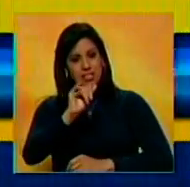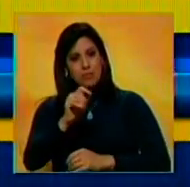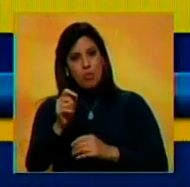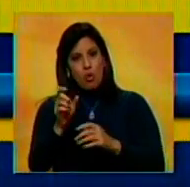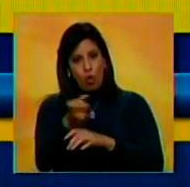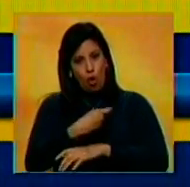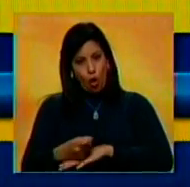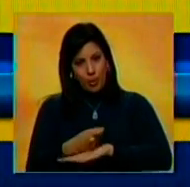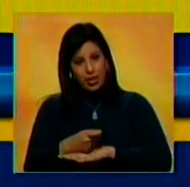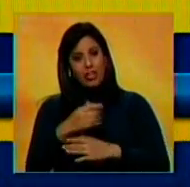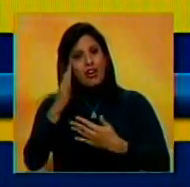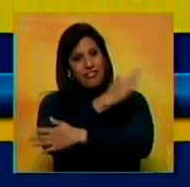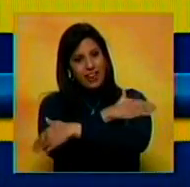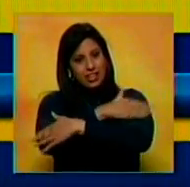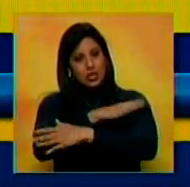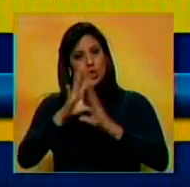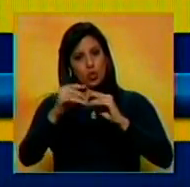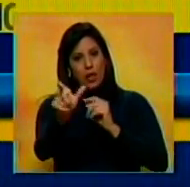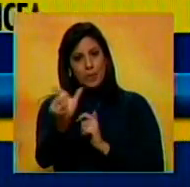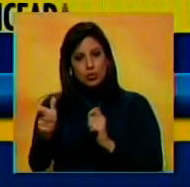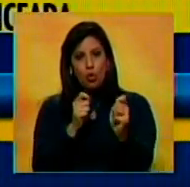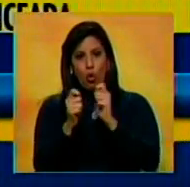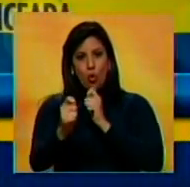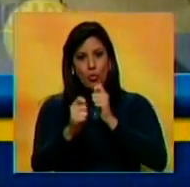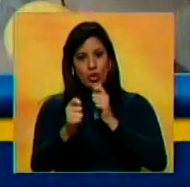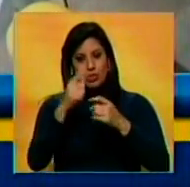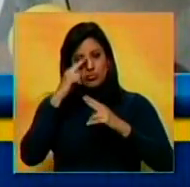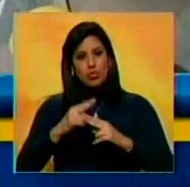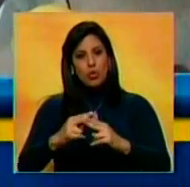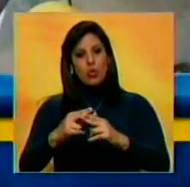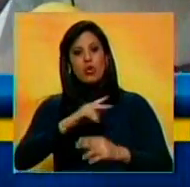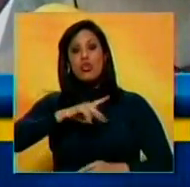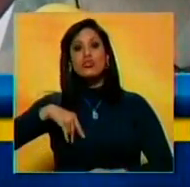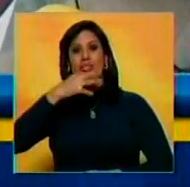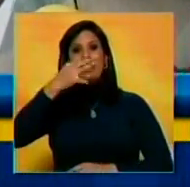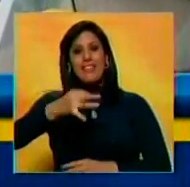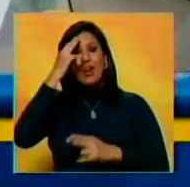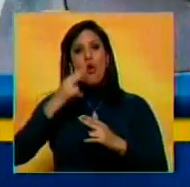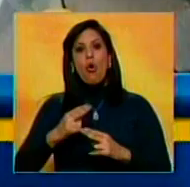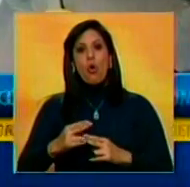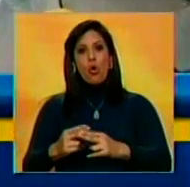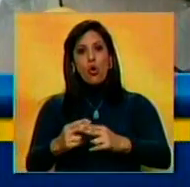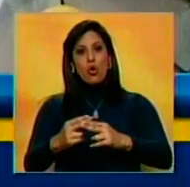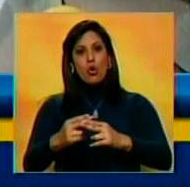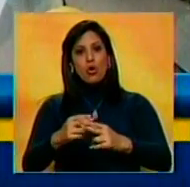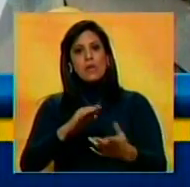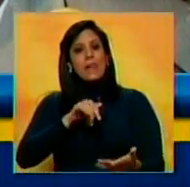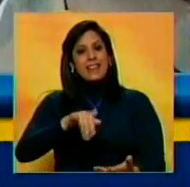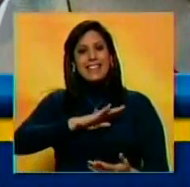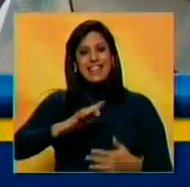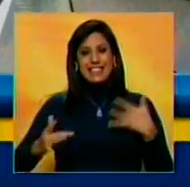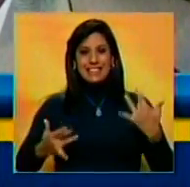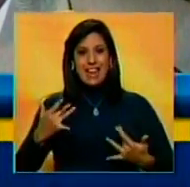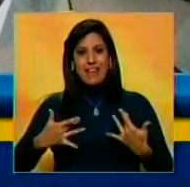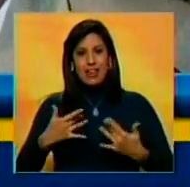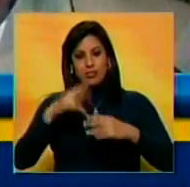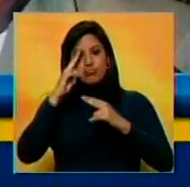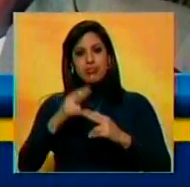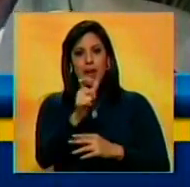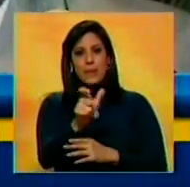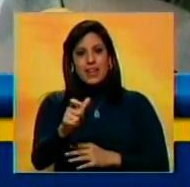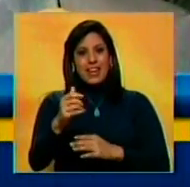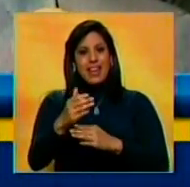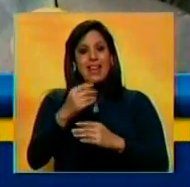José Luis Rodríguez, felicitó a todos los comunicadores sociales condecorados. Para nosotros es un honor hoy estar celebrando y